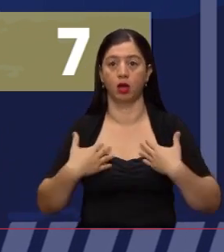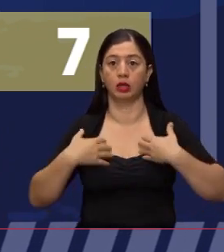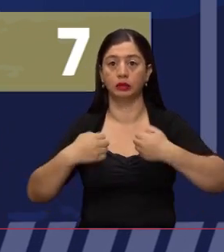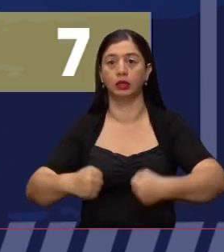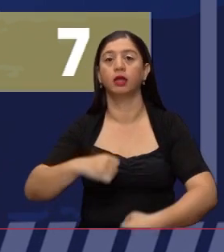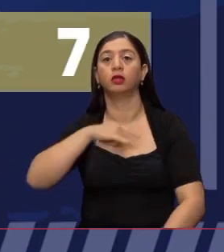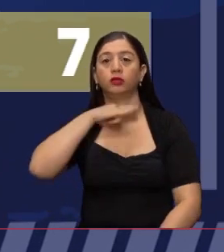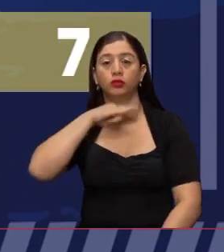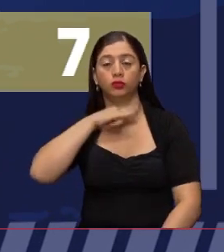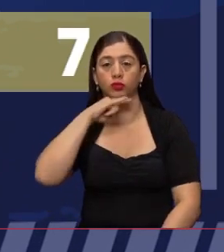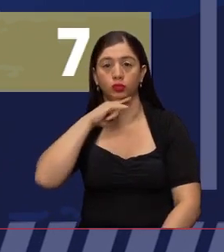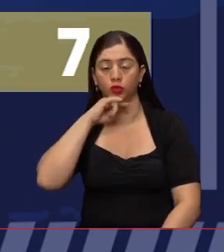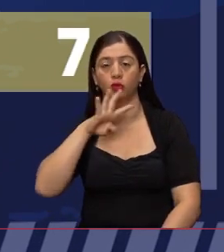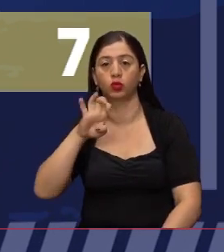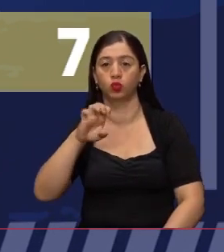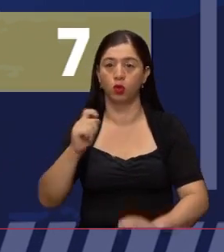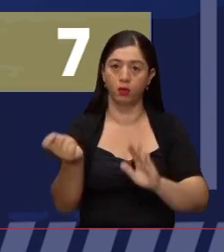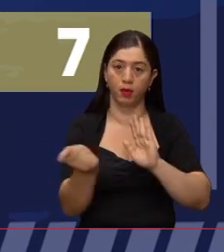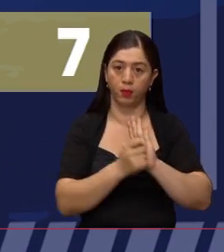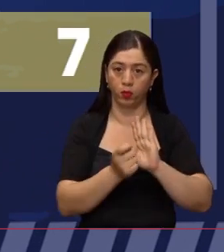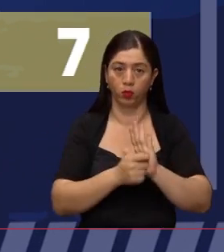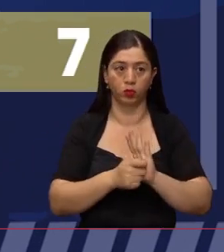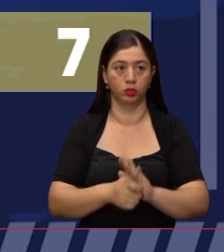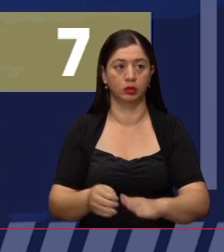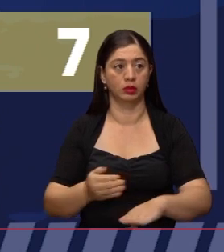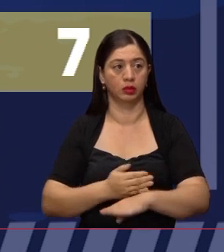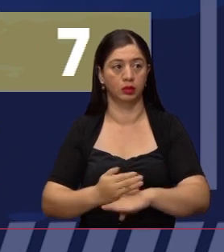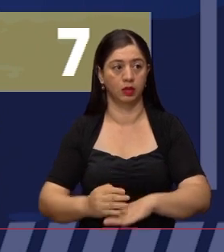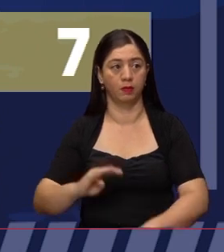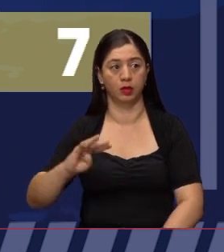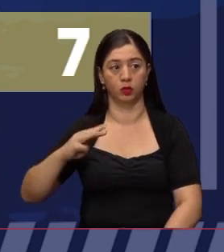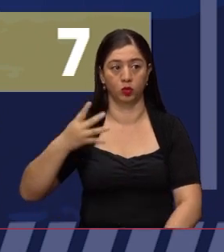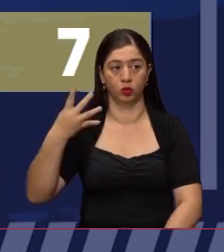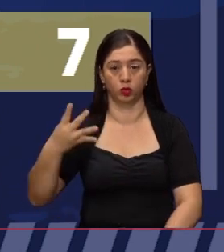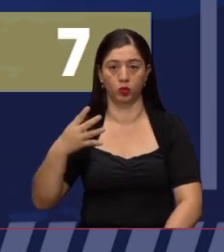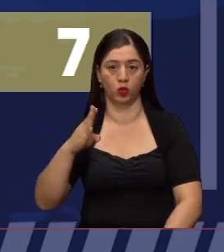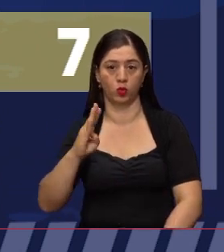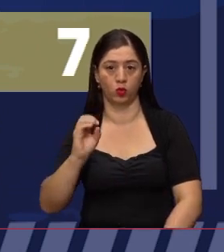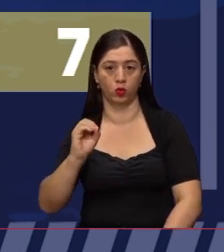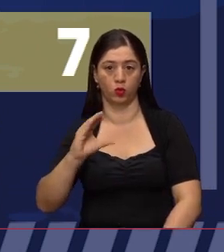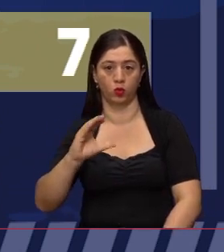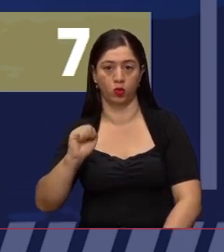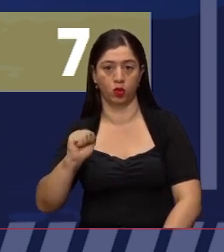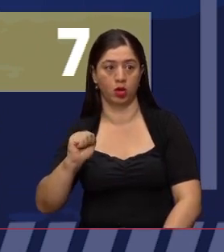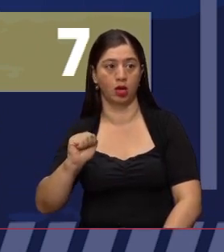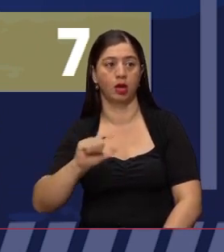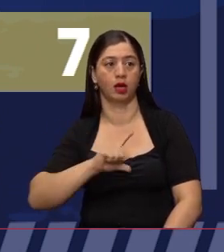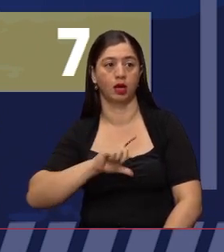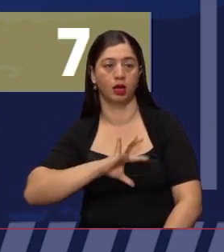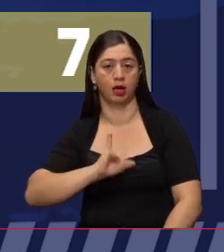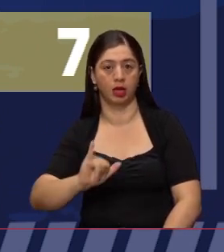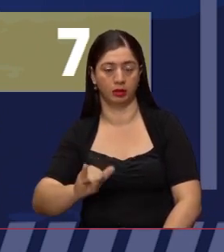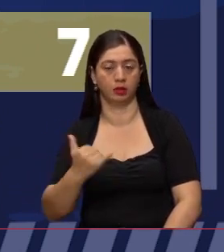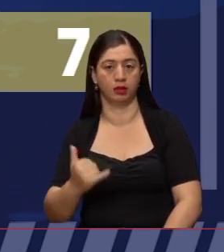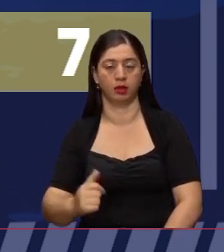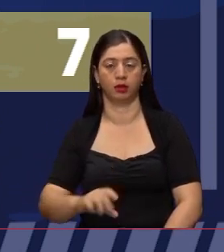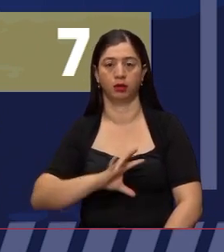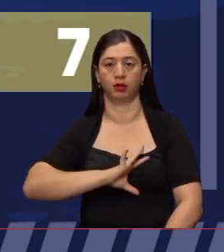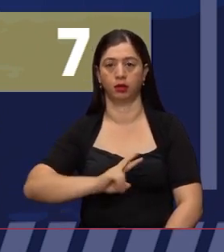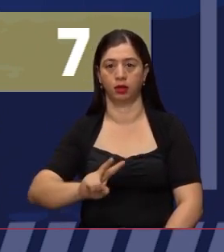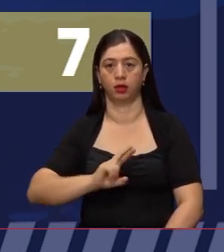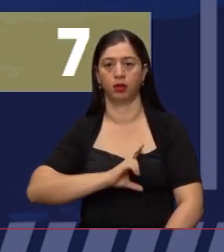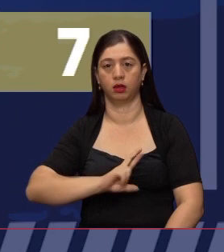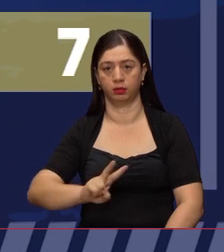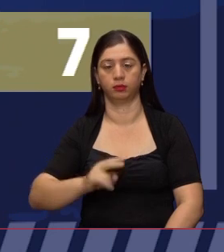Yumbo, tiene 9 puntos. Después aparece en la cuarta casilla Boca Juniors Cali, de nuestra ciudad, de la capital del Valle